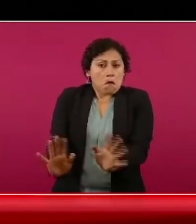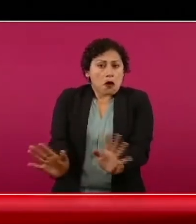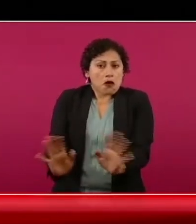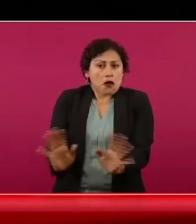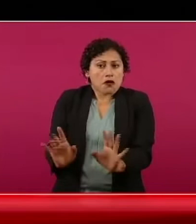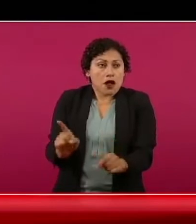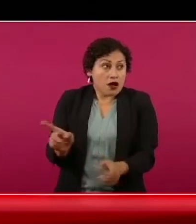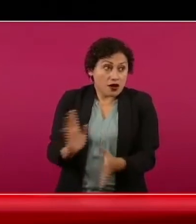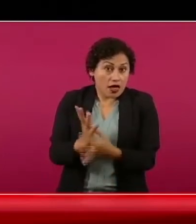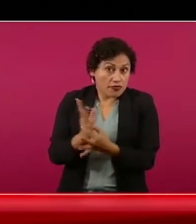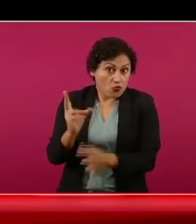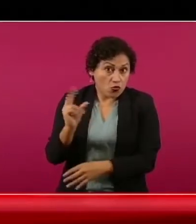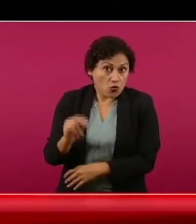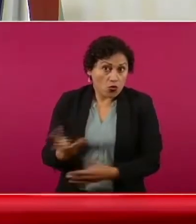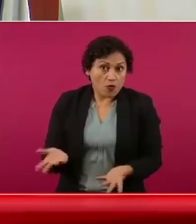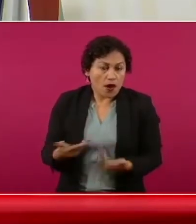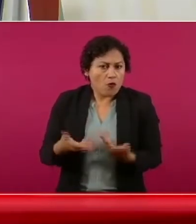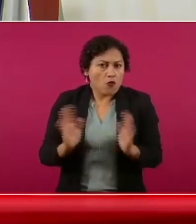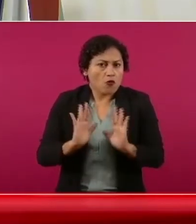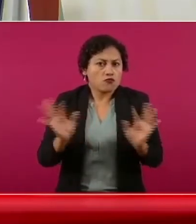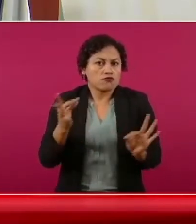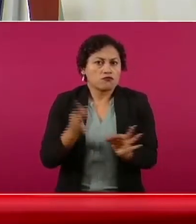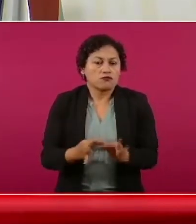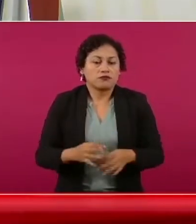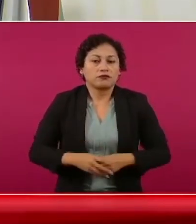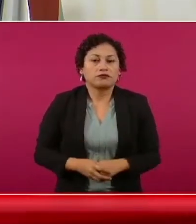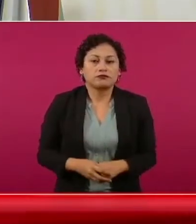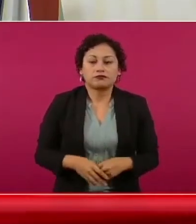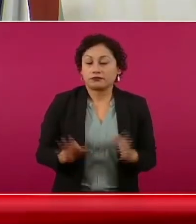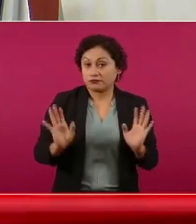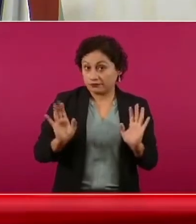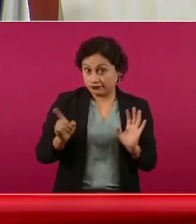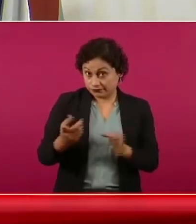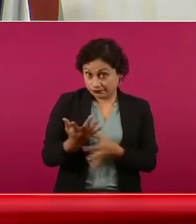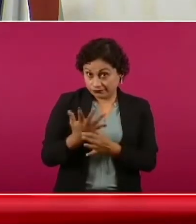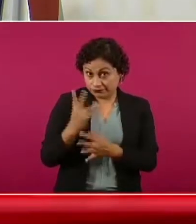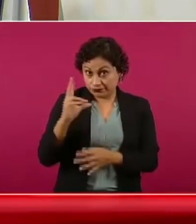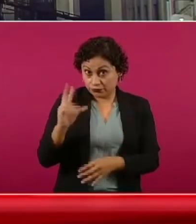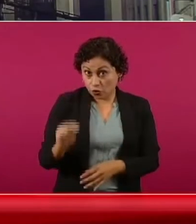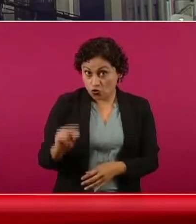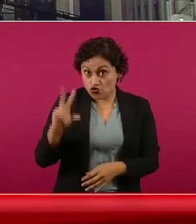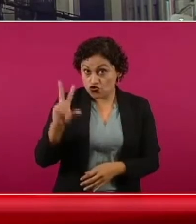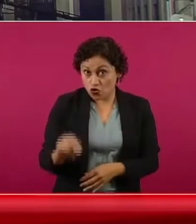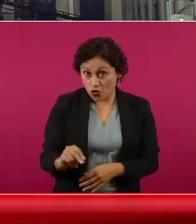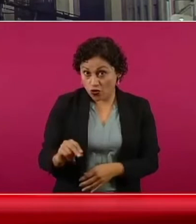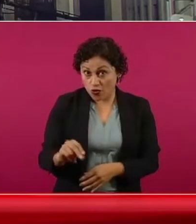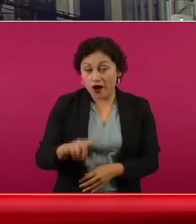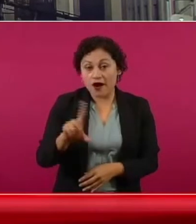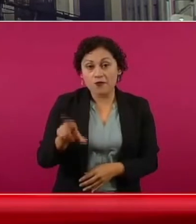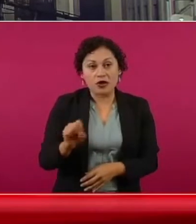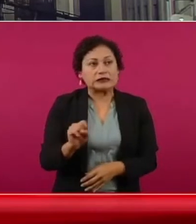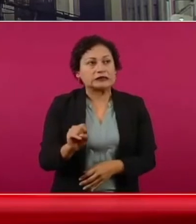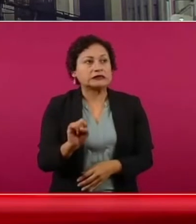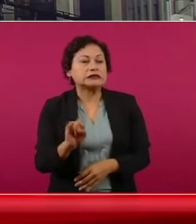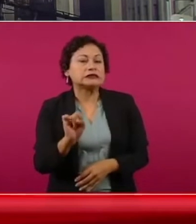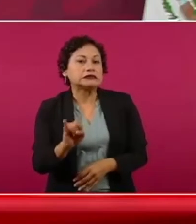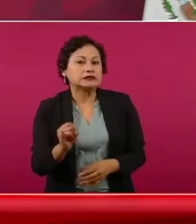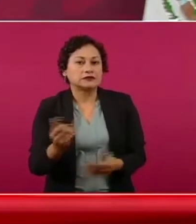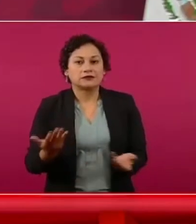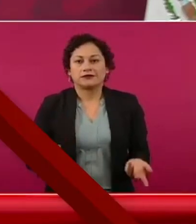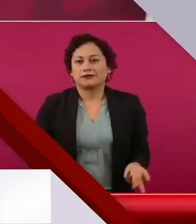ya ya vamos no no pero fue Sí sí sí sí